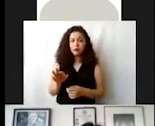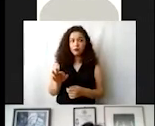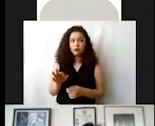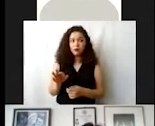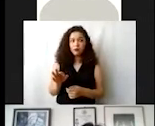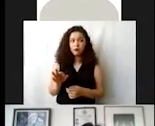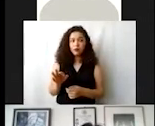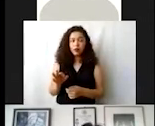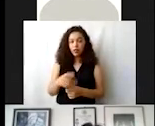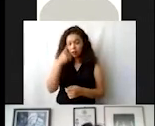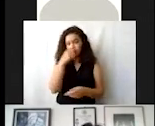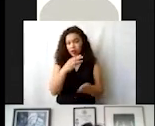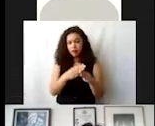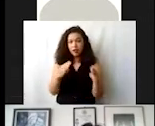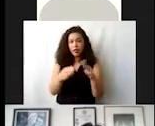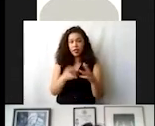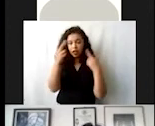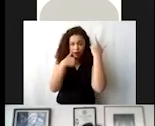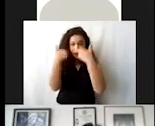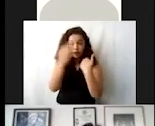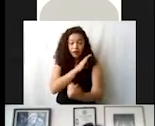de las mercancías, ¿sí?